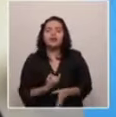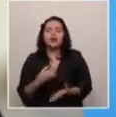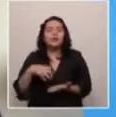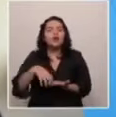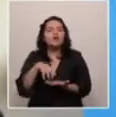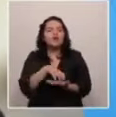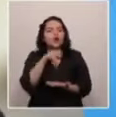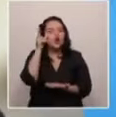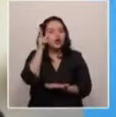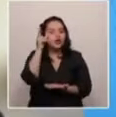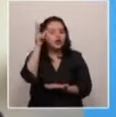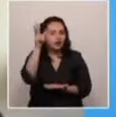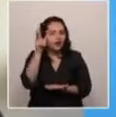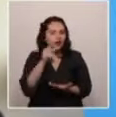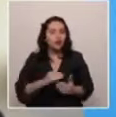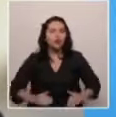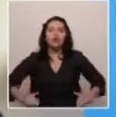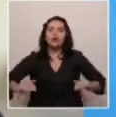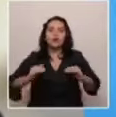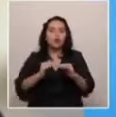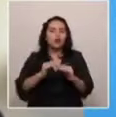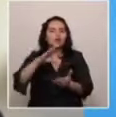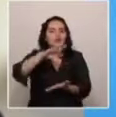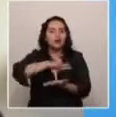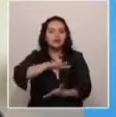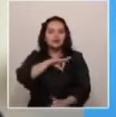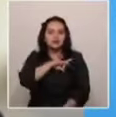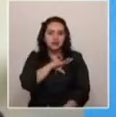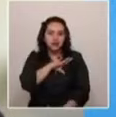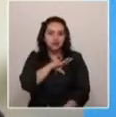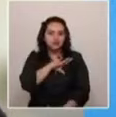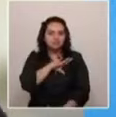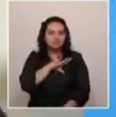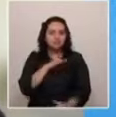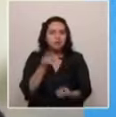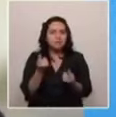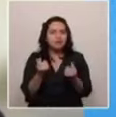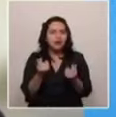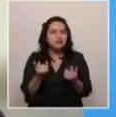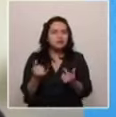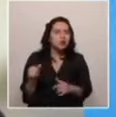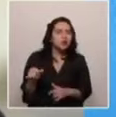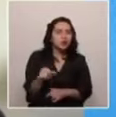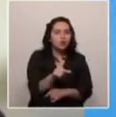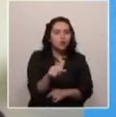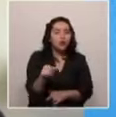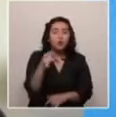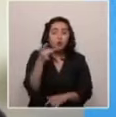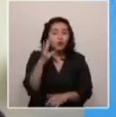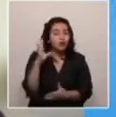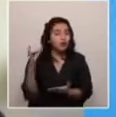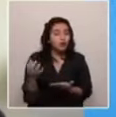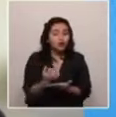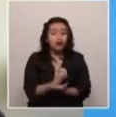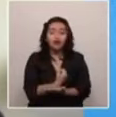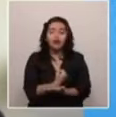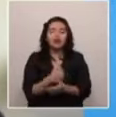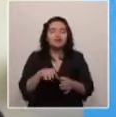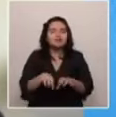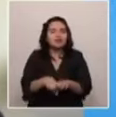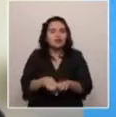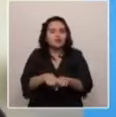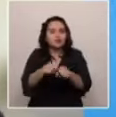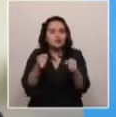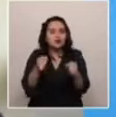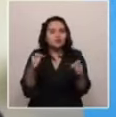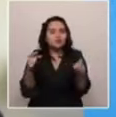originarios, igualándolos a la idea de la nación chilena como si fueran conceptos equivalentes, que lo único que logran es destruir totalmente el